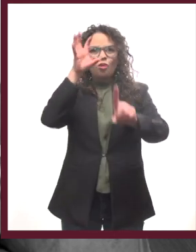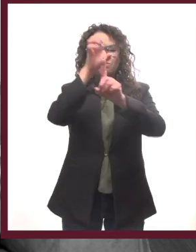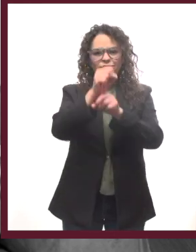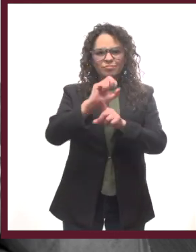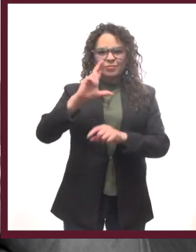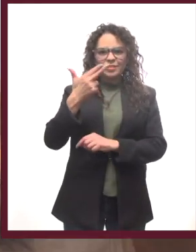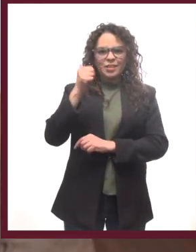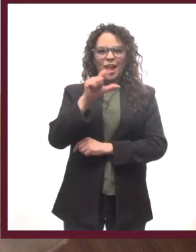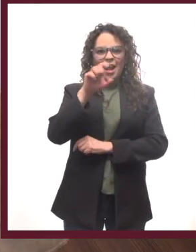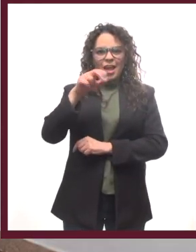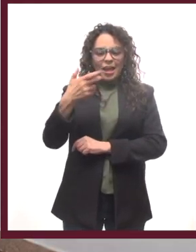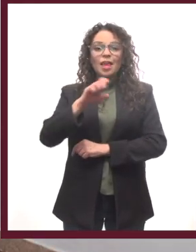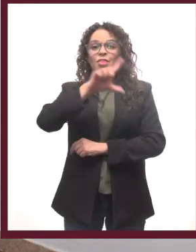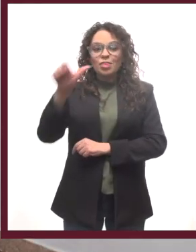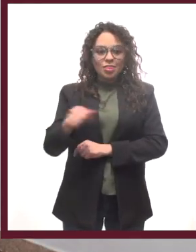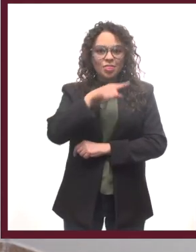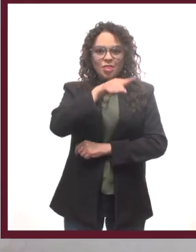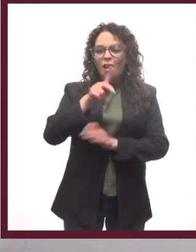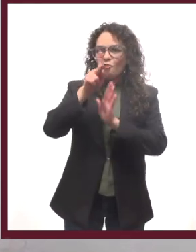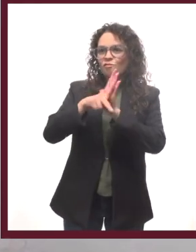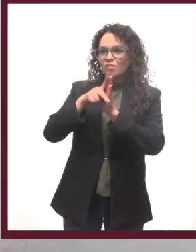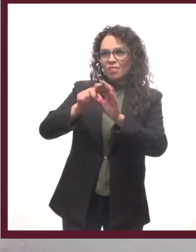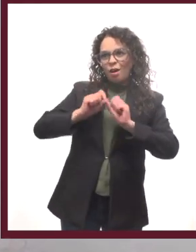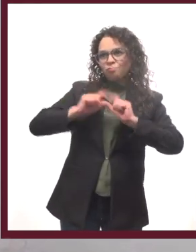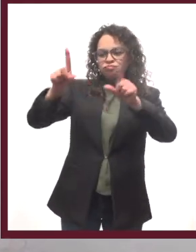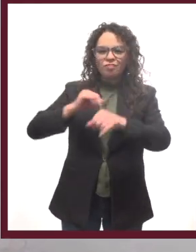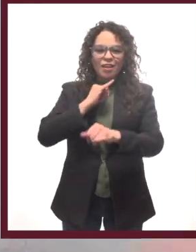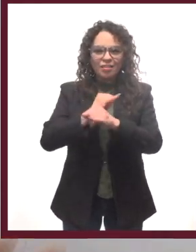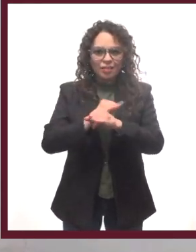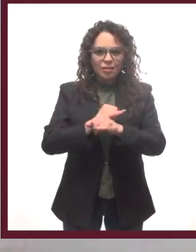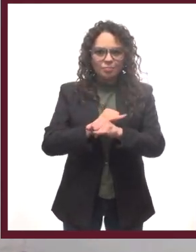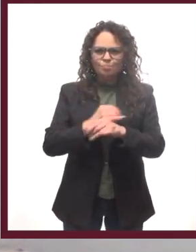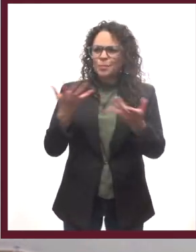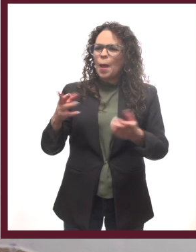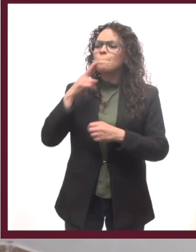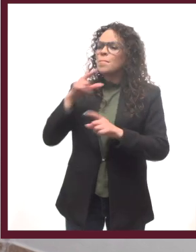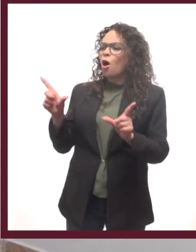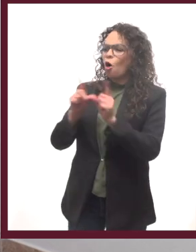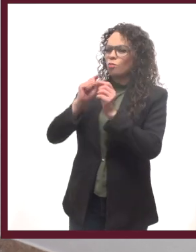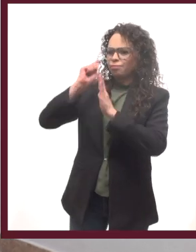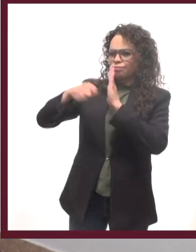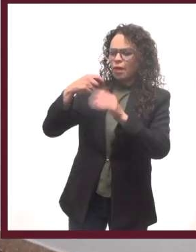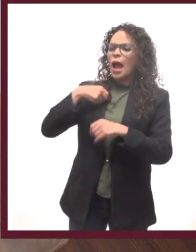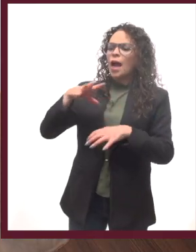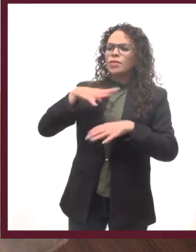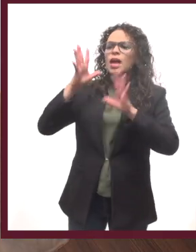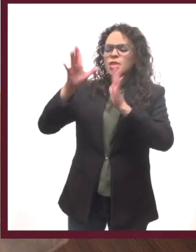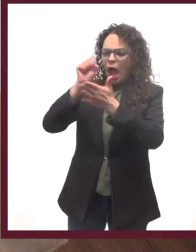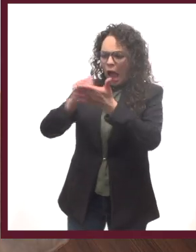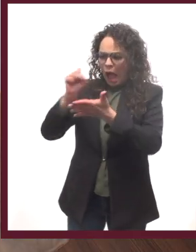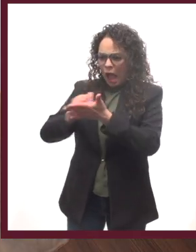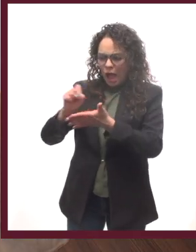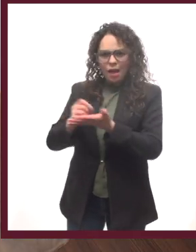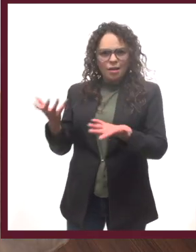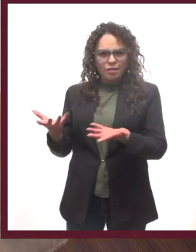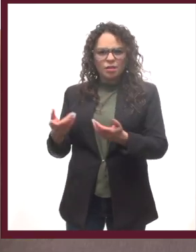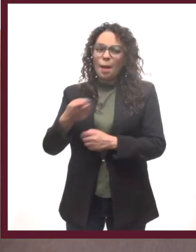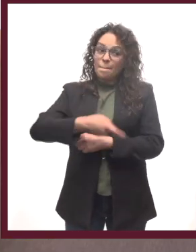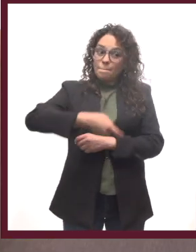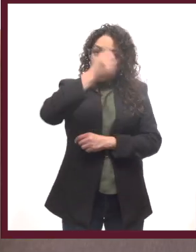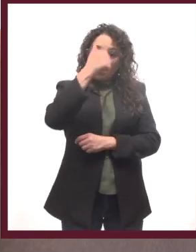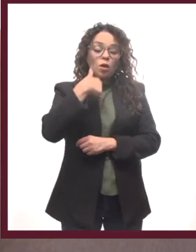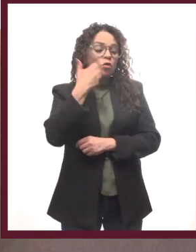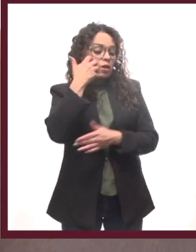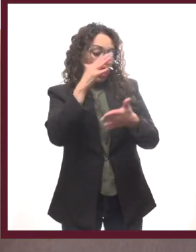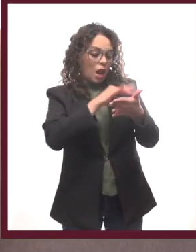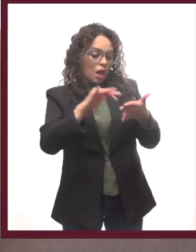TikTok? No, tengo una idea mejor. Hagamos un corto. Ya tengo el guión y toda la cosa. Me gustaría leer